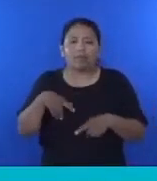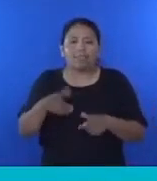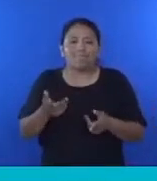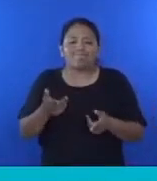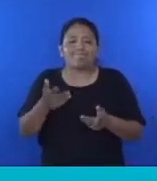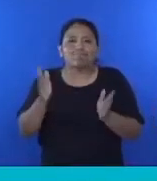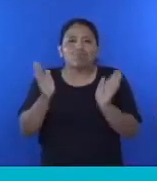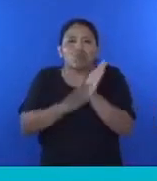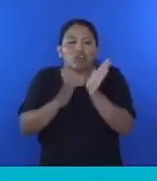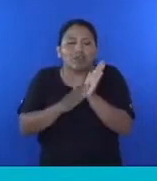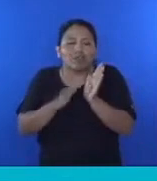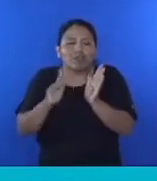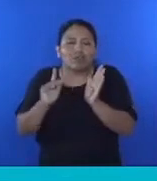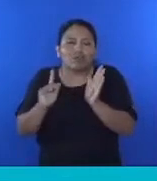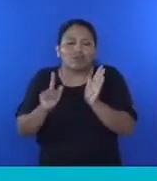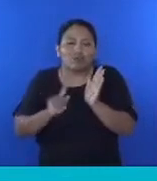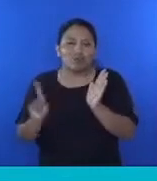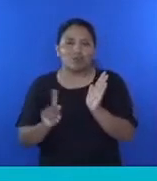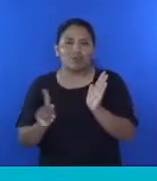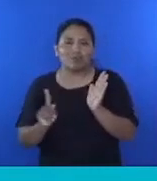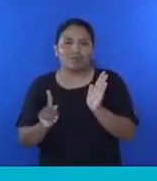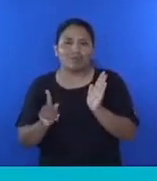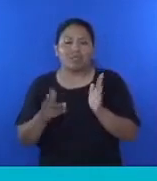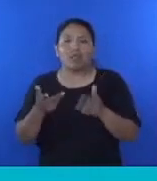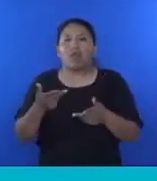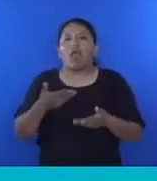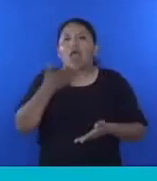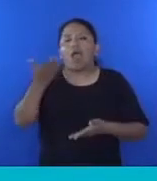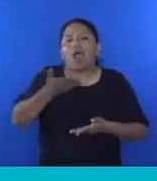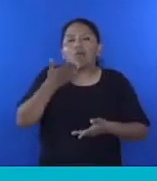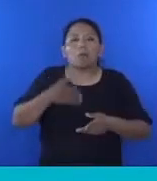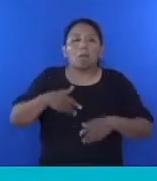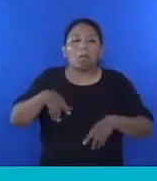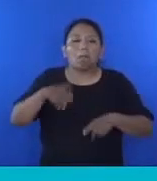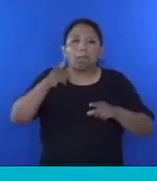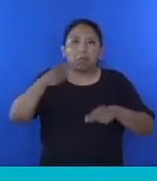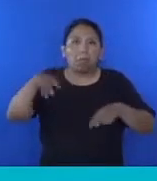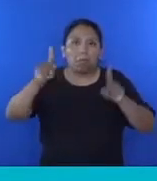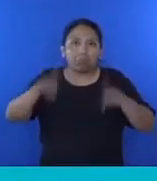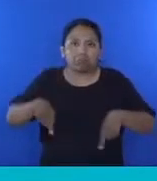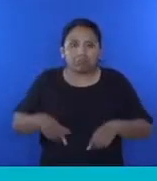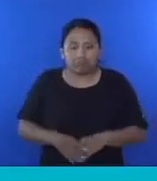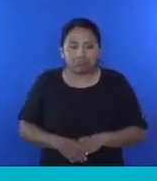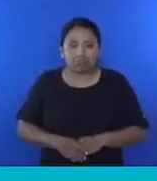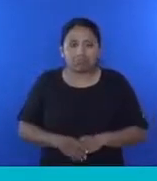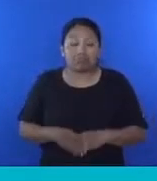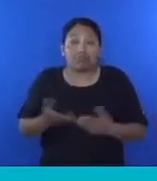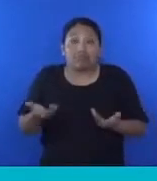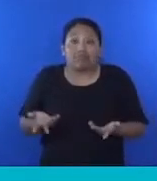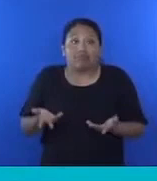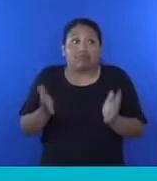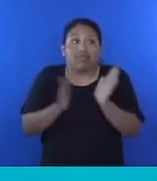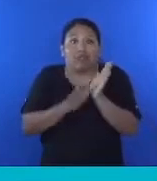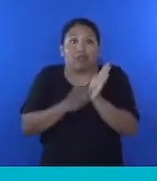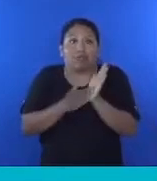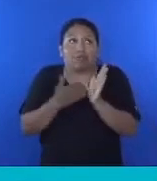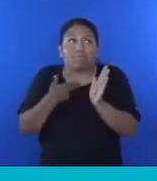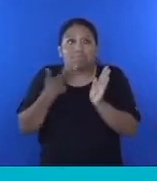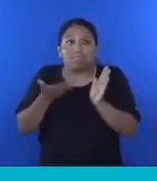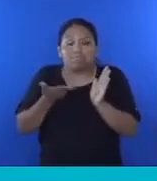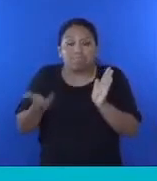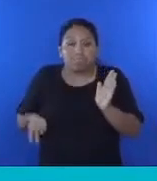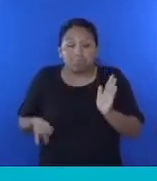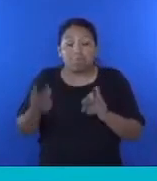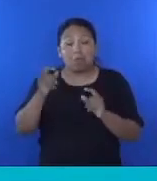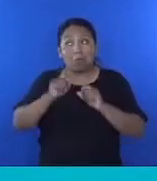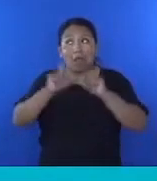servir de fundamento. Yo no puedo decir, hablo sin saber, porque estoy contradiciendo mi propio argumento cuando hablo.